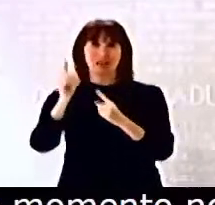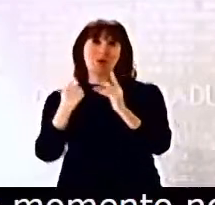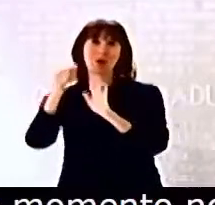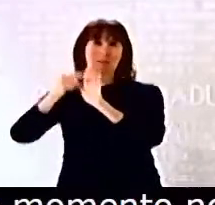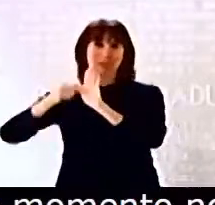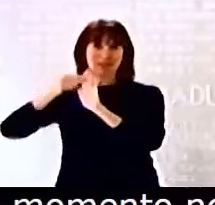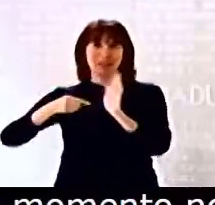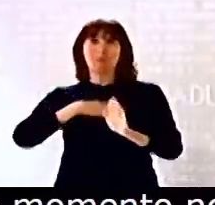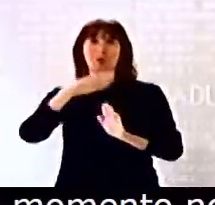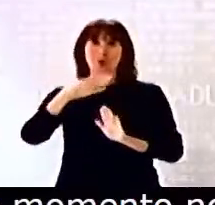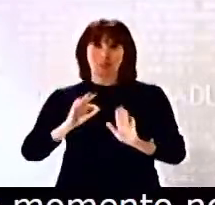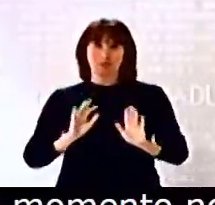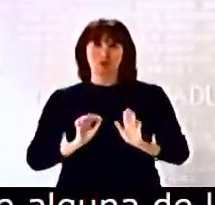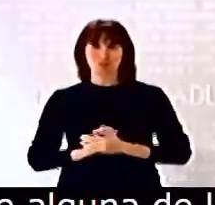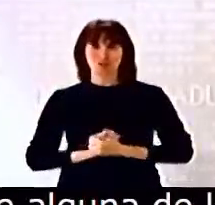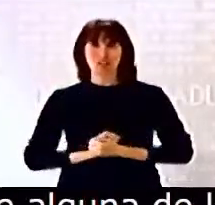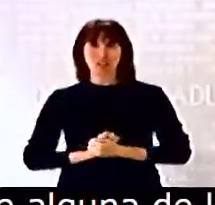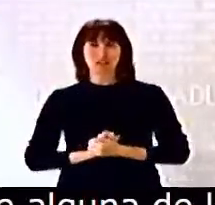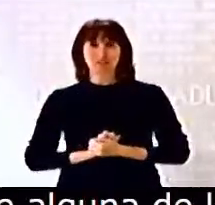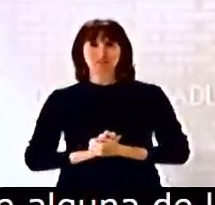medidas.